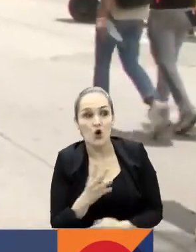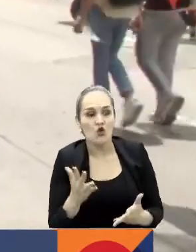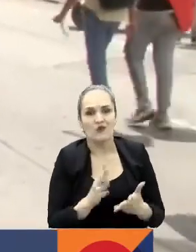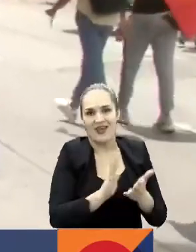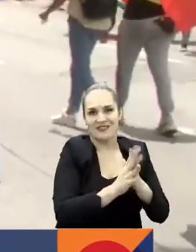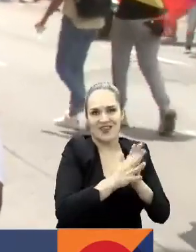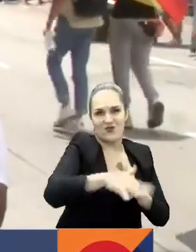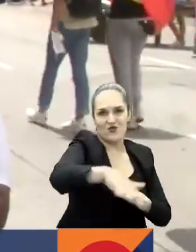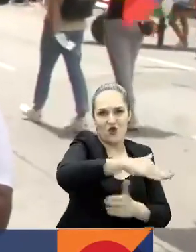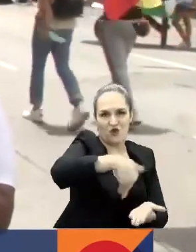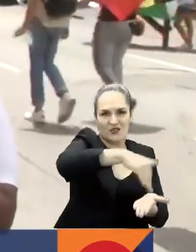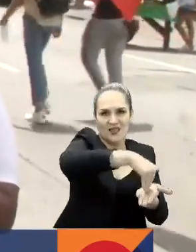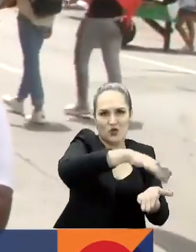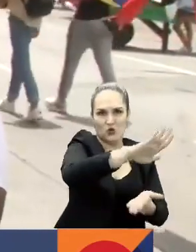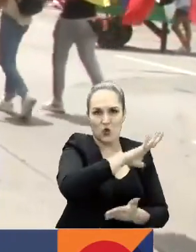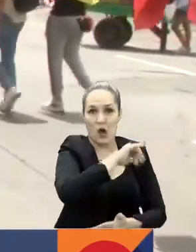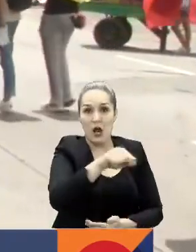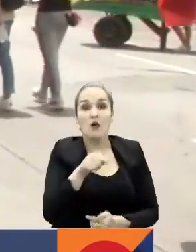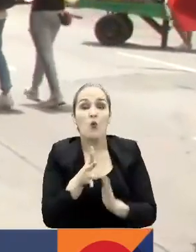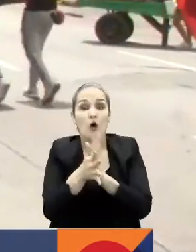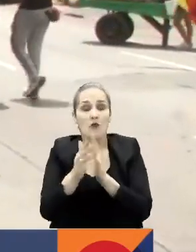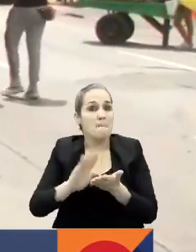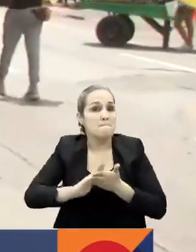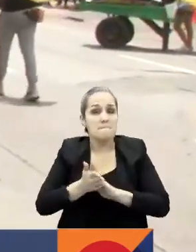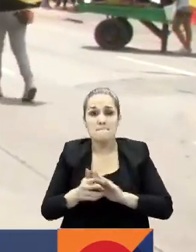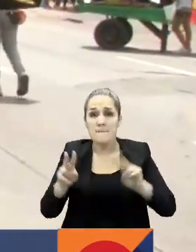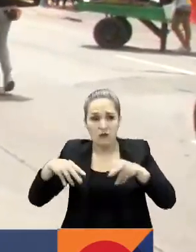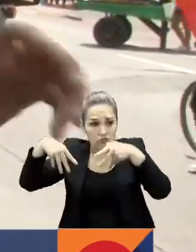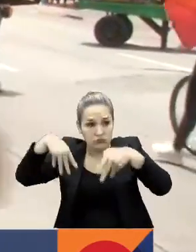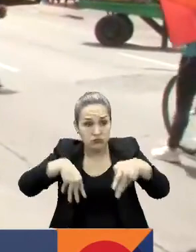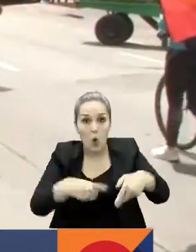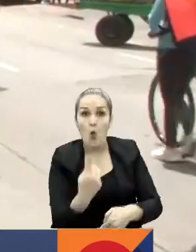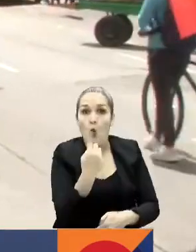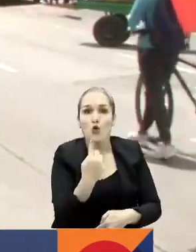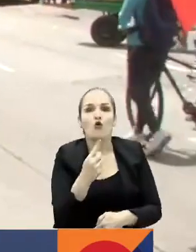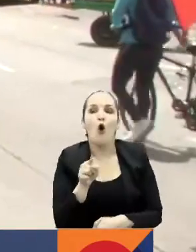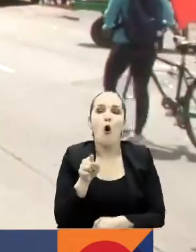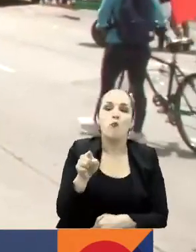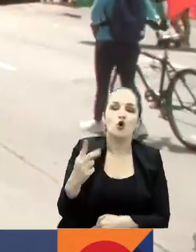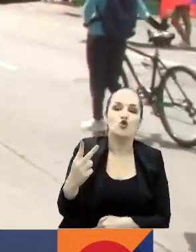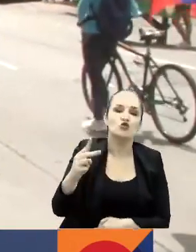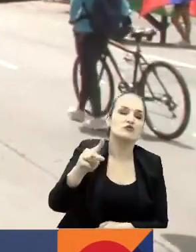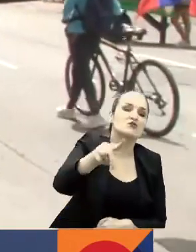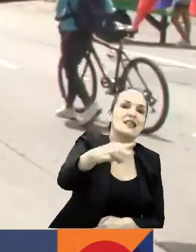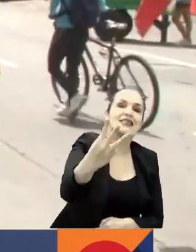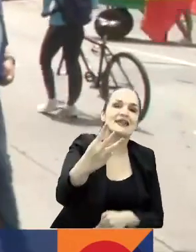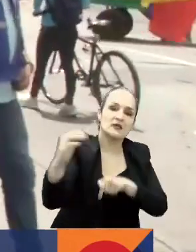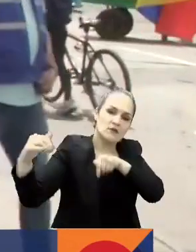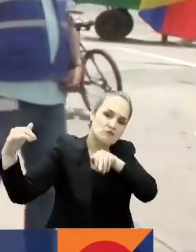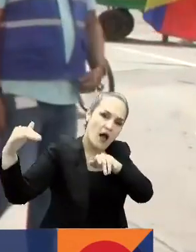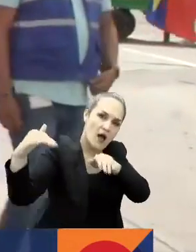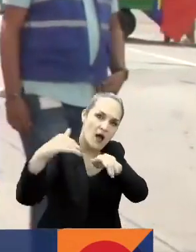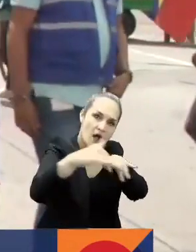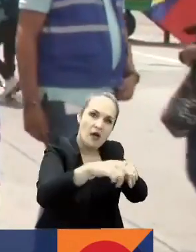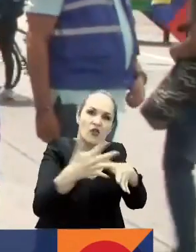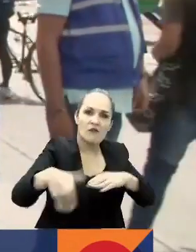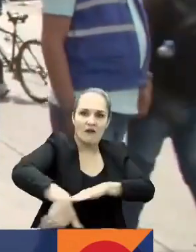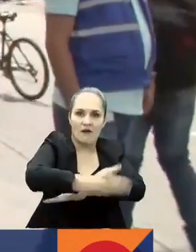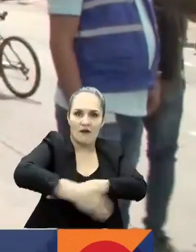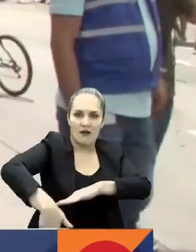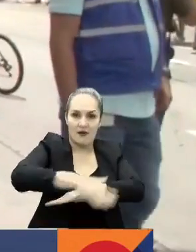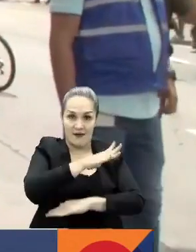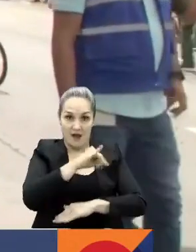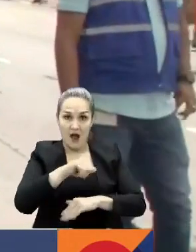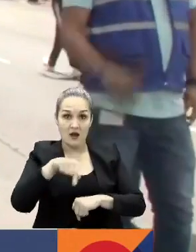personas que de manera pacífica han salido a las calles. Esta es una, son 3 que se están movilizando por las diferentes vías y carreras de la